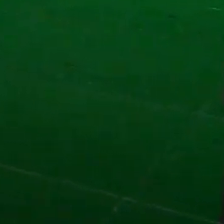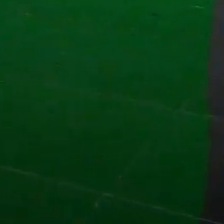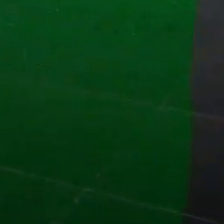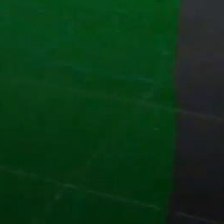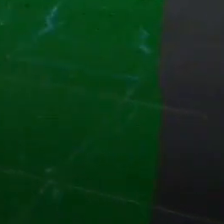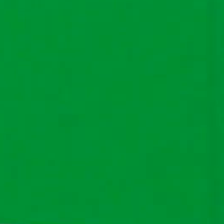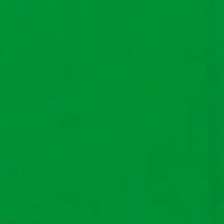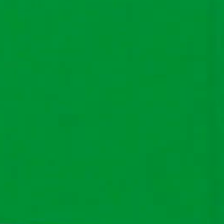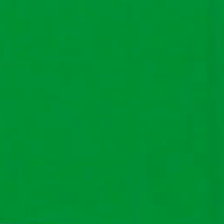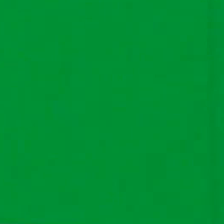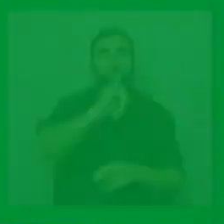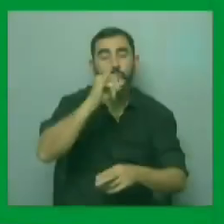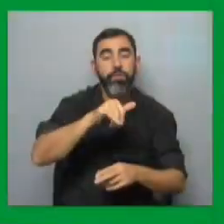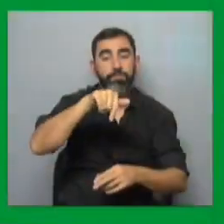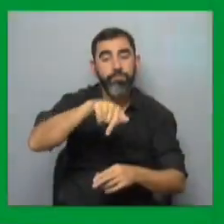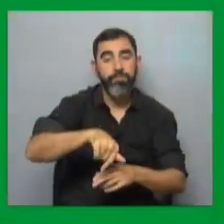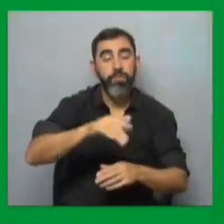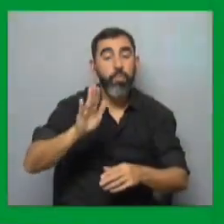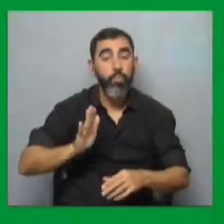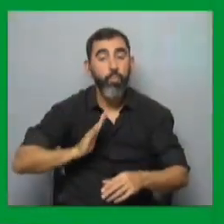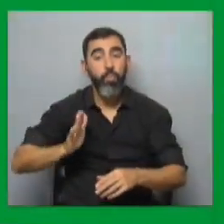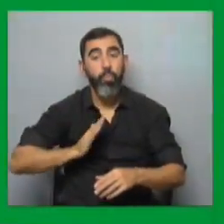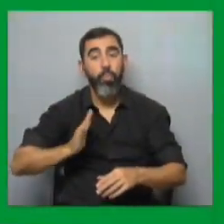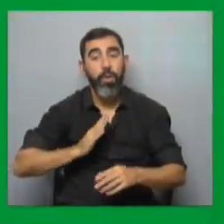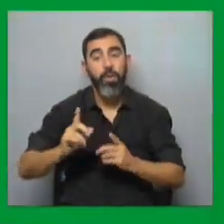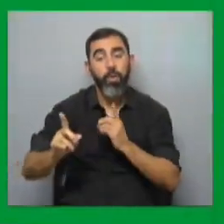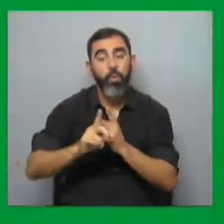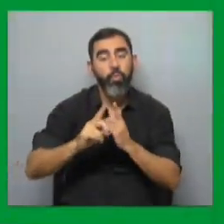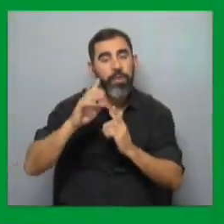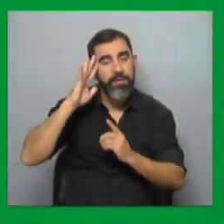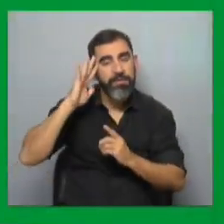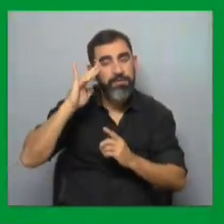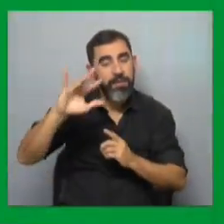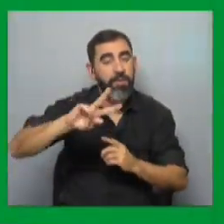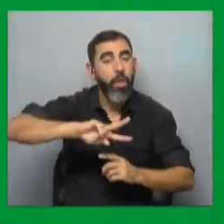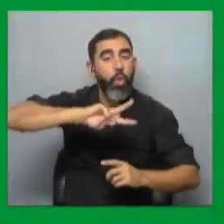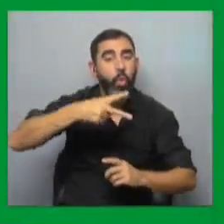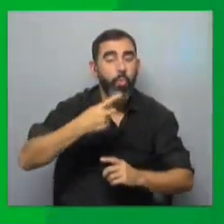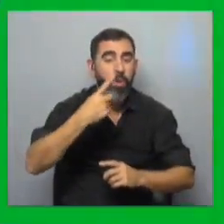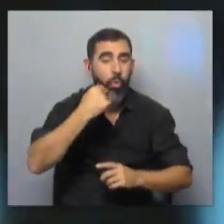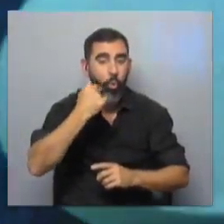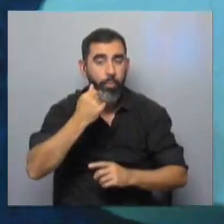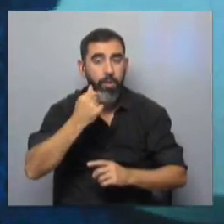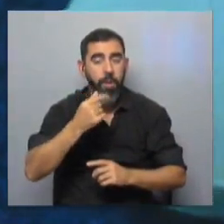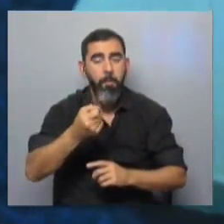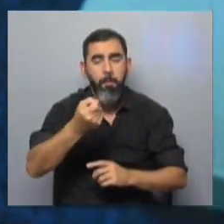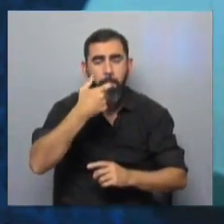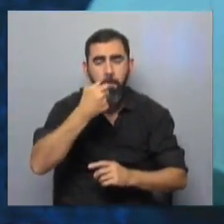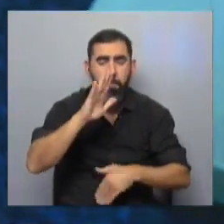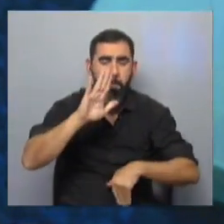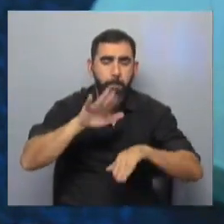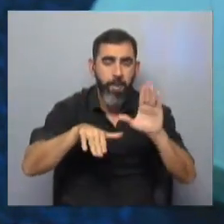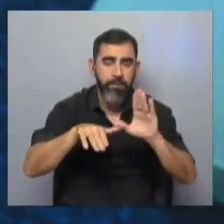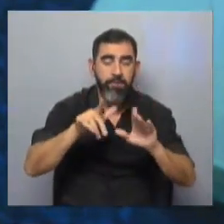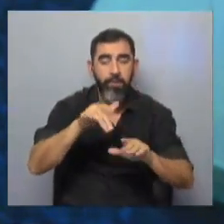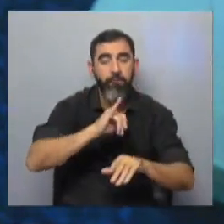De MBD Noticias y les contamos que las mujeres consultan al psiquiatra el doble que los hombres y consumen más psicofármacos.